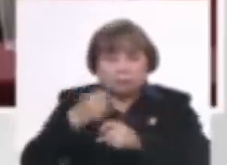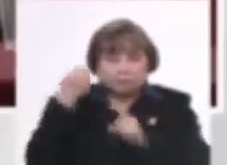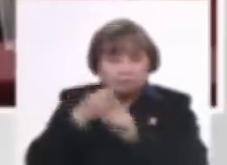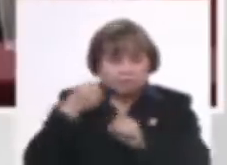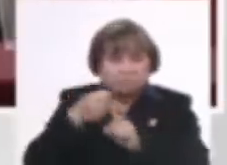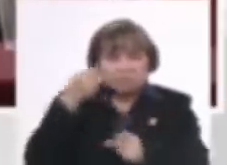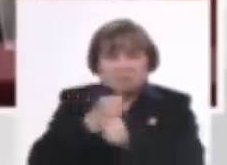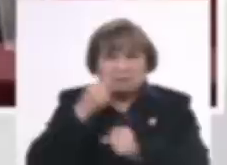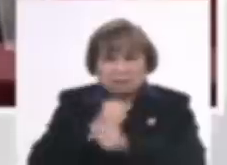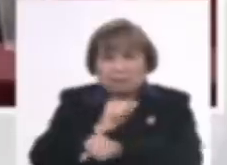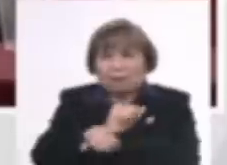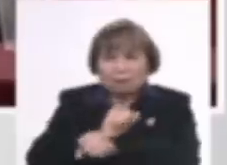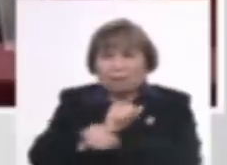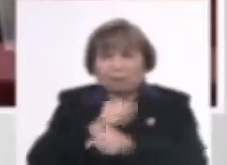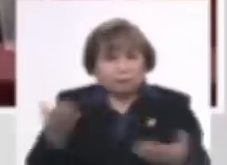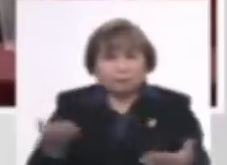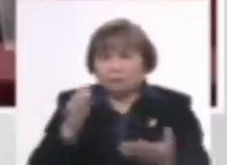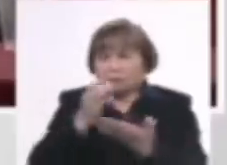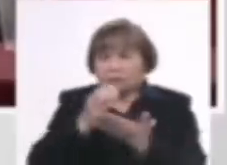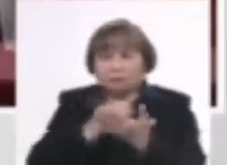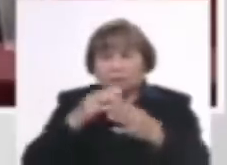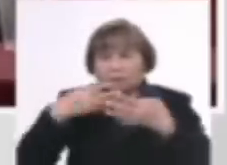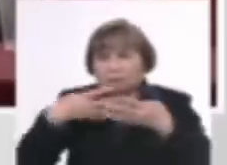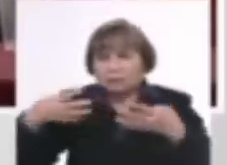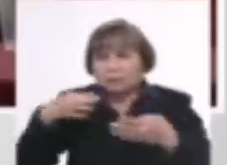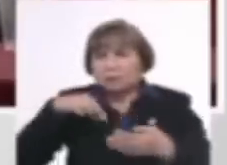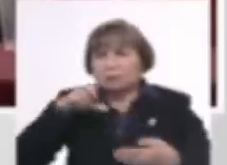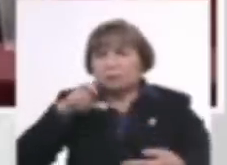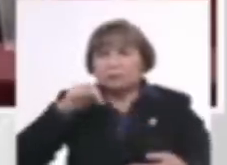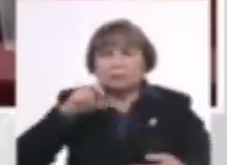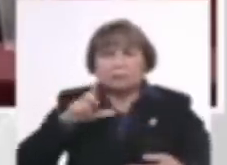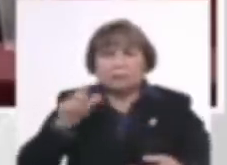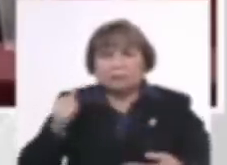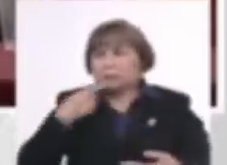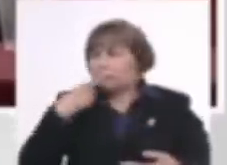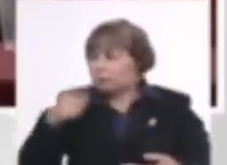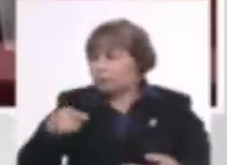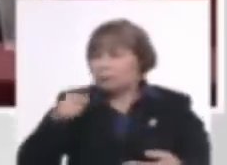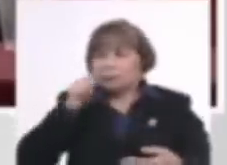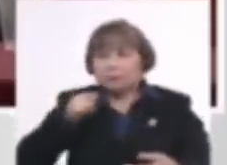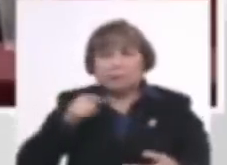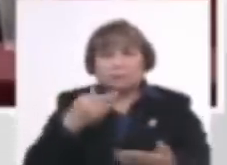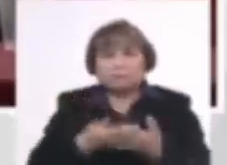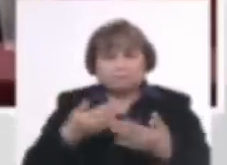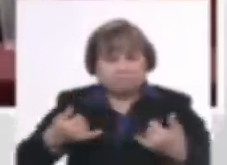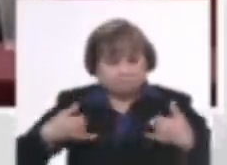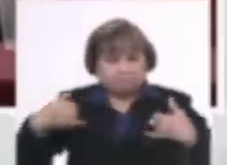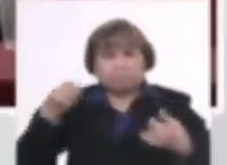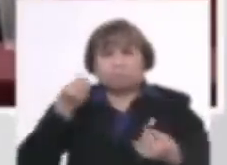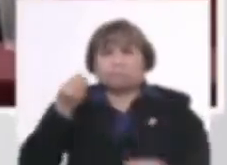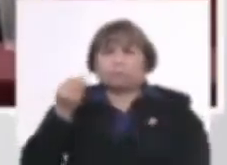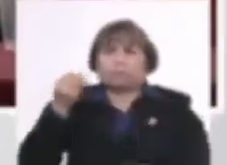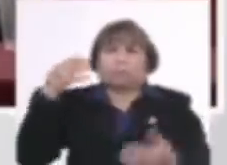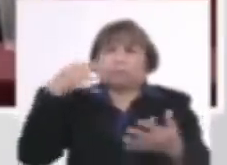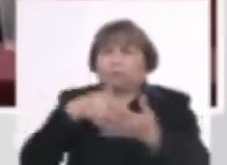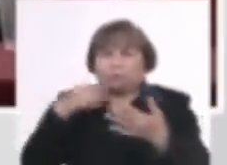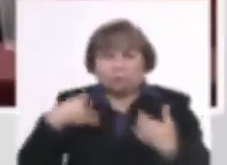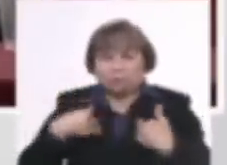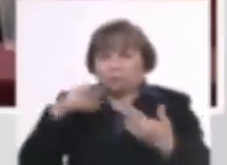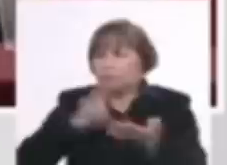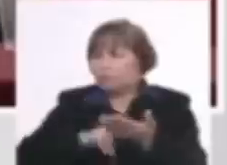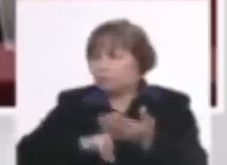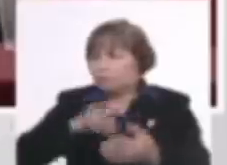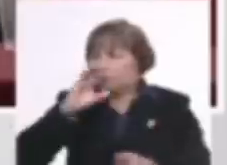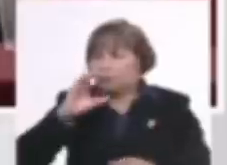explotando porque ni siquiera, presidente, le hace un contrato en planilla, la señorita Jennifer, presidente, está como una joven vulnerable, no tiene seguro, no